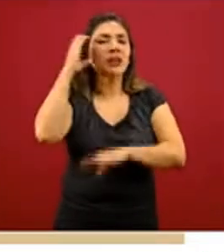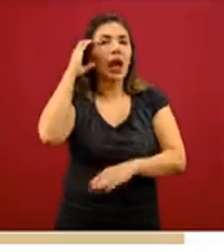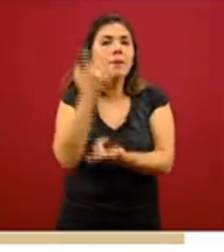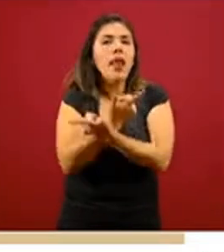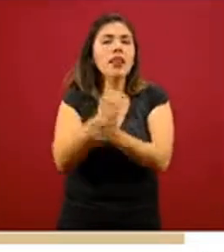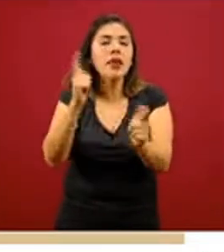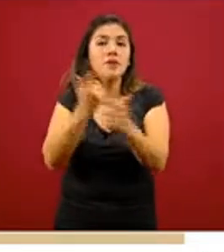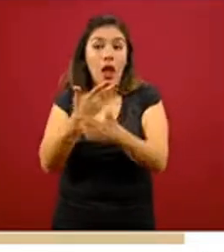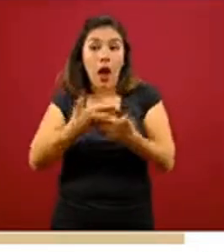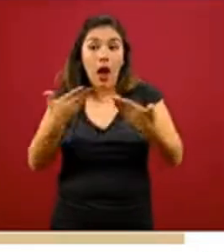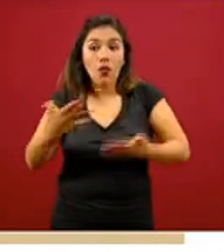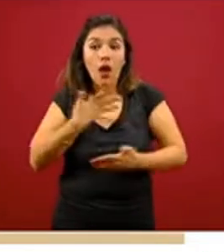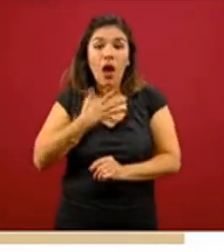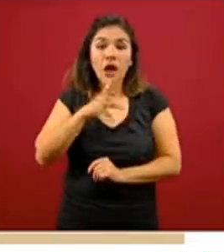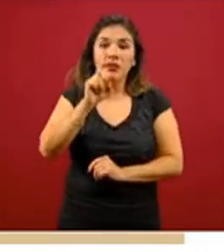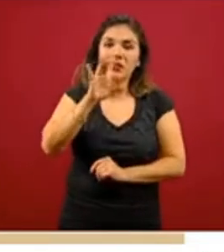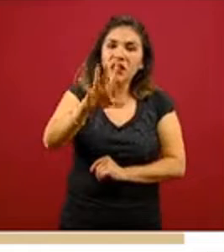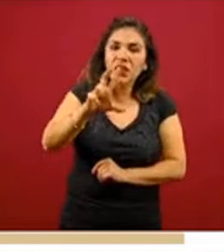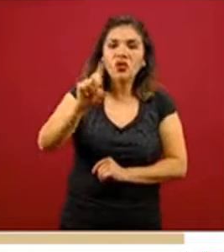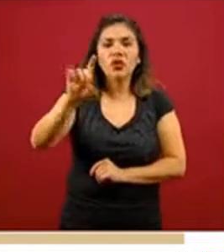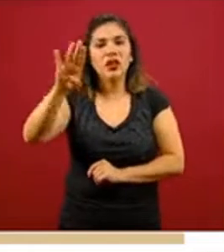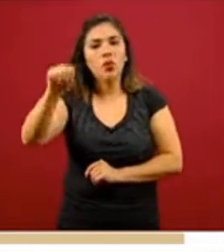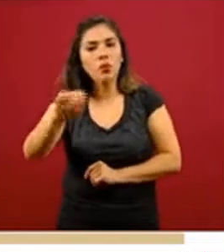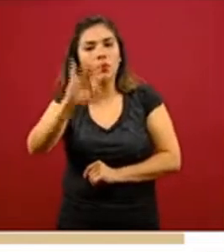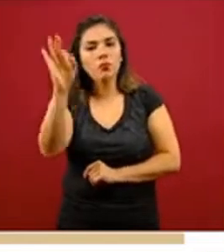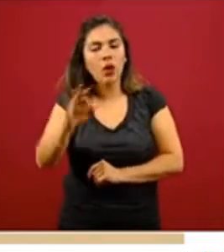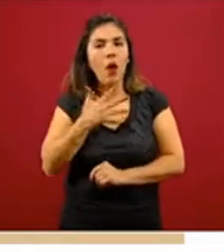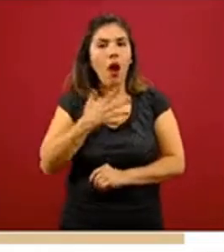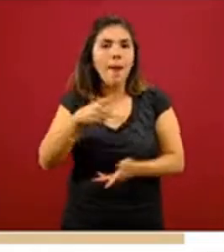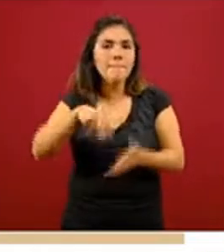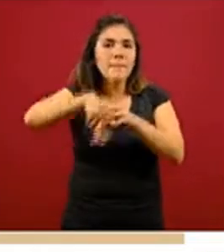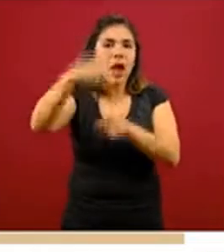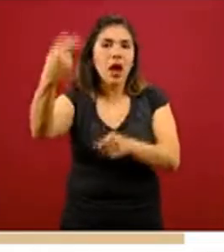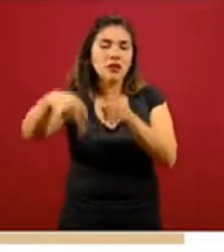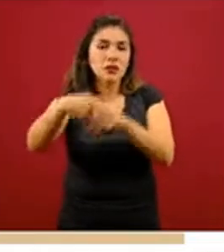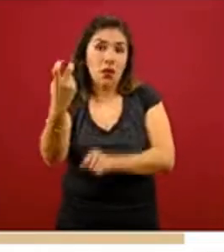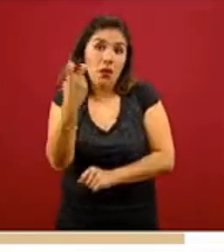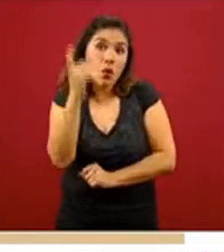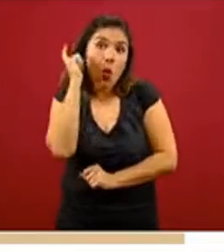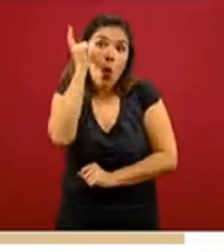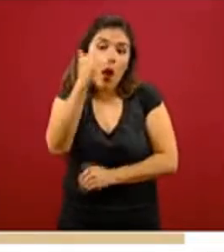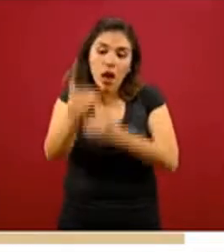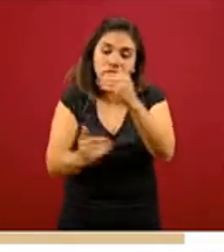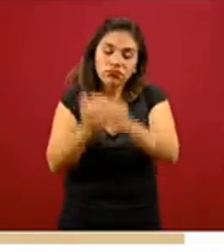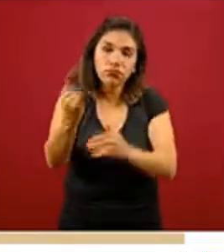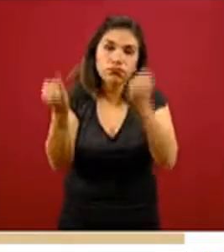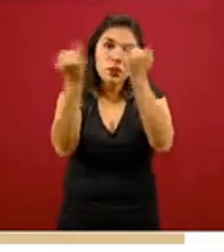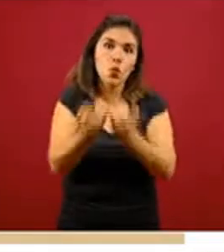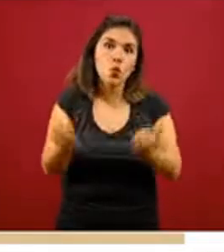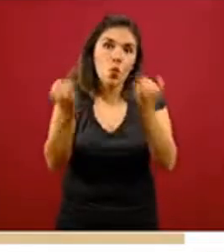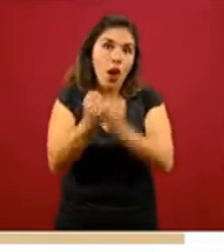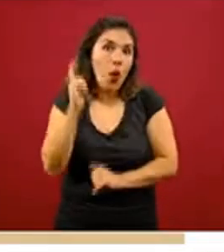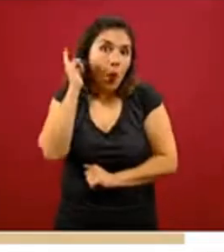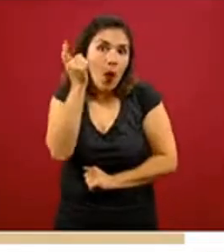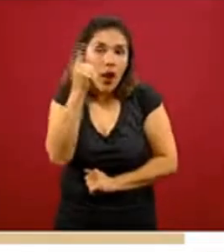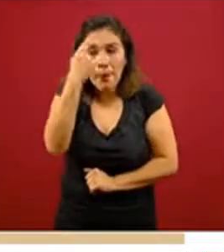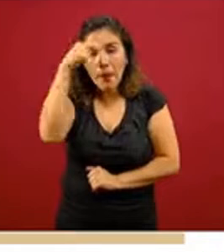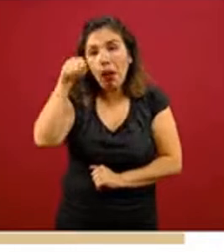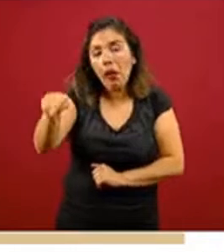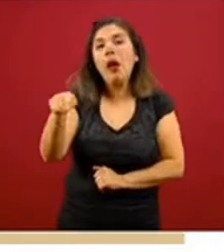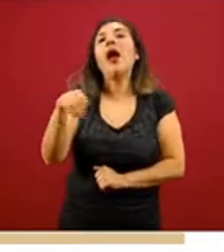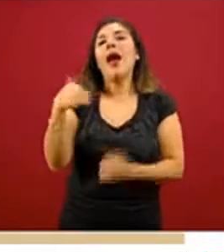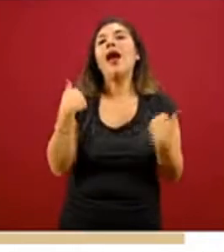ahora de 35 y 39. Esperemos que esto pueda continuar, porque no solamente representa